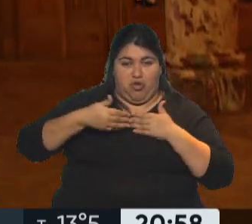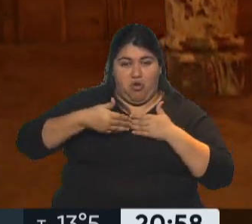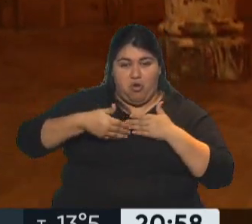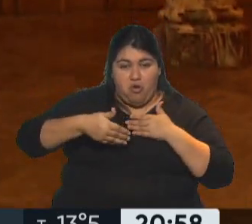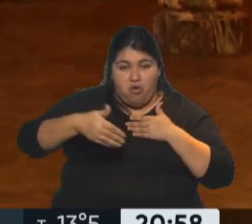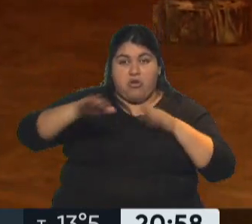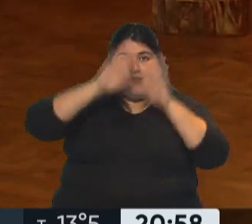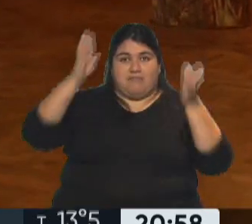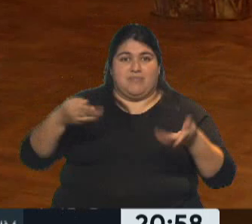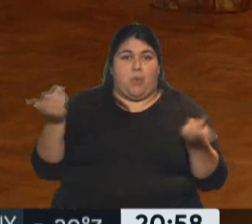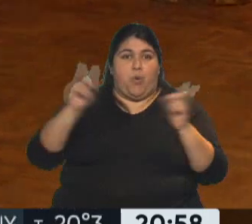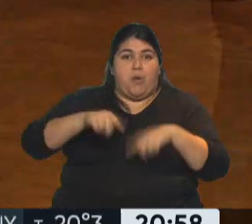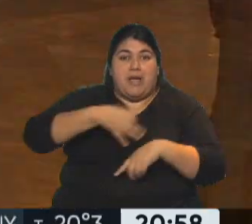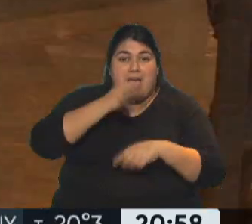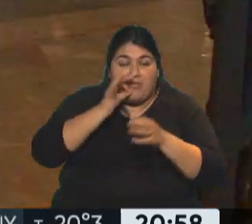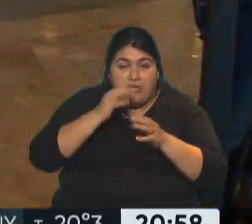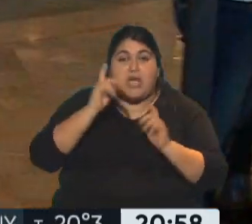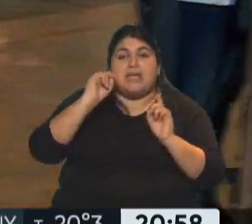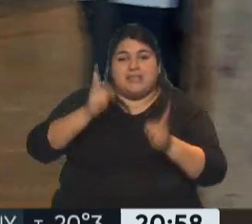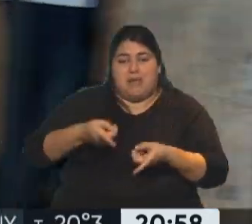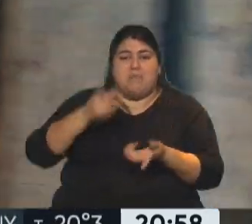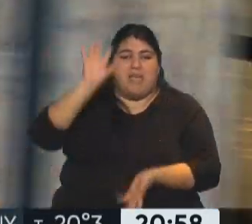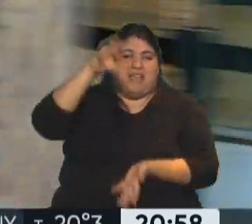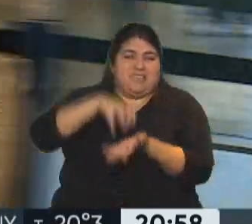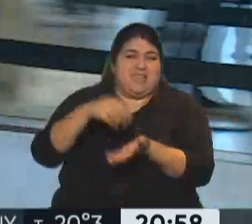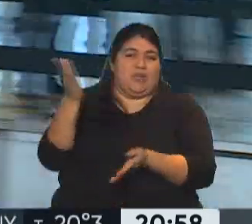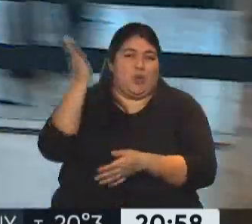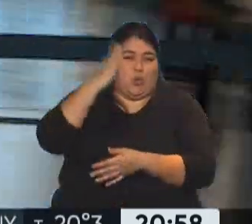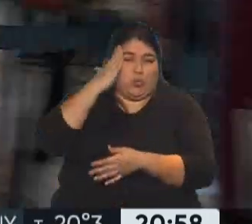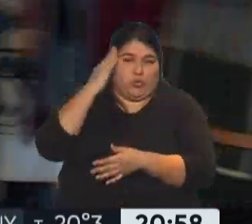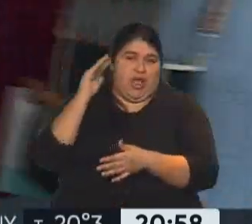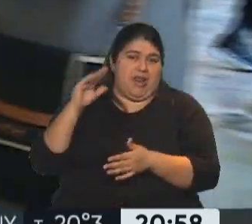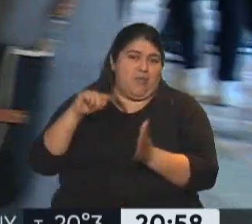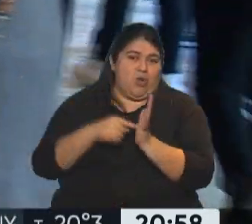confitería, sino también un centro cultural en la ciudad de Buenos Aires.